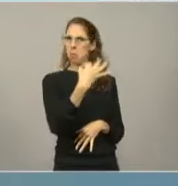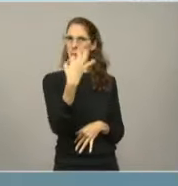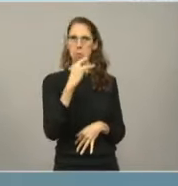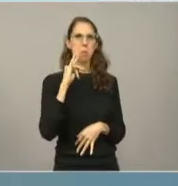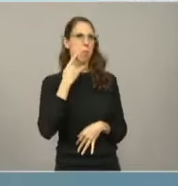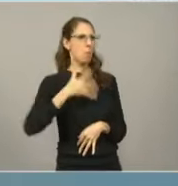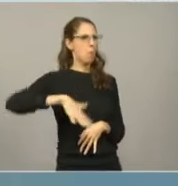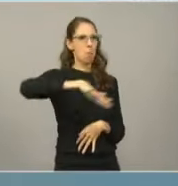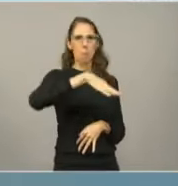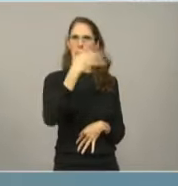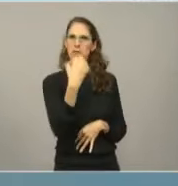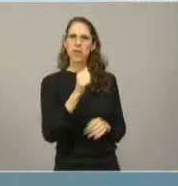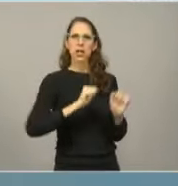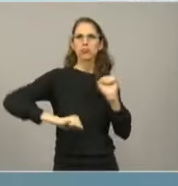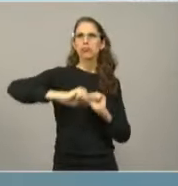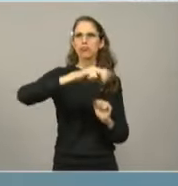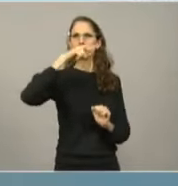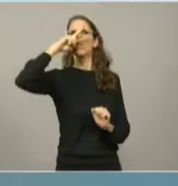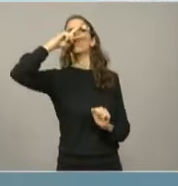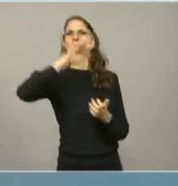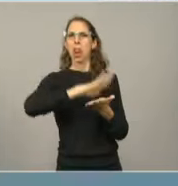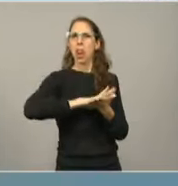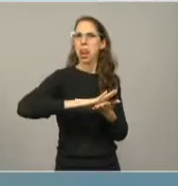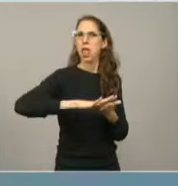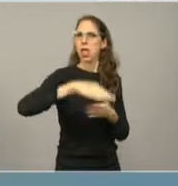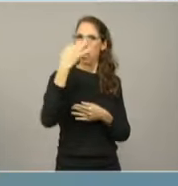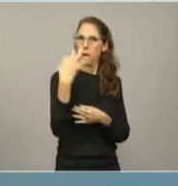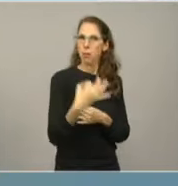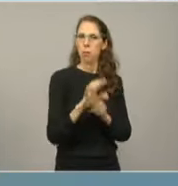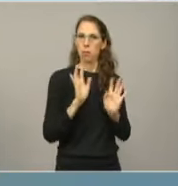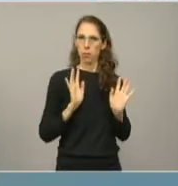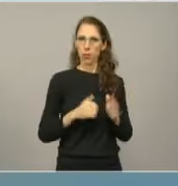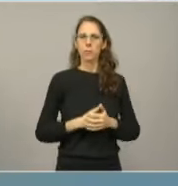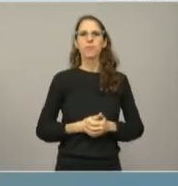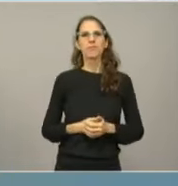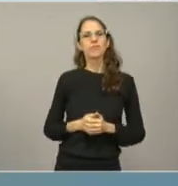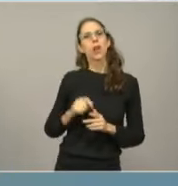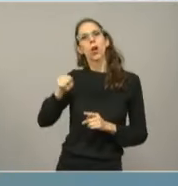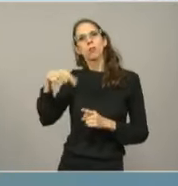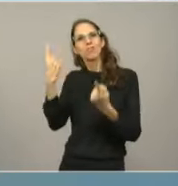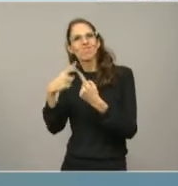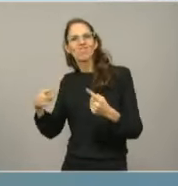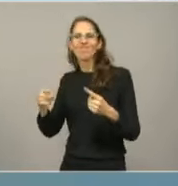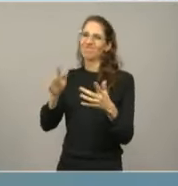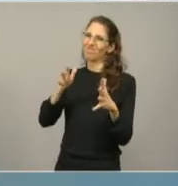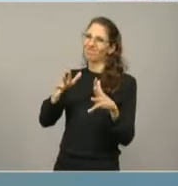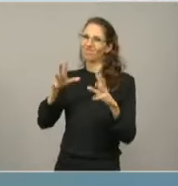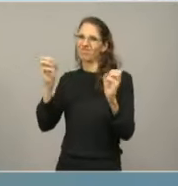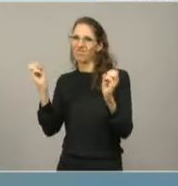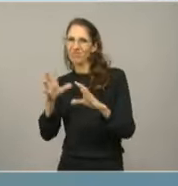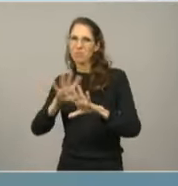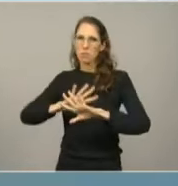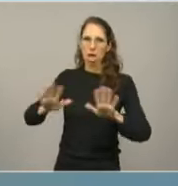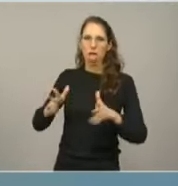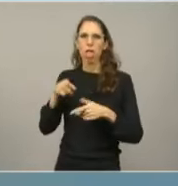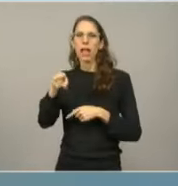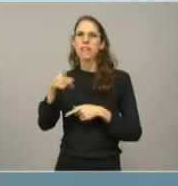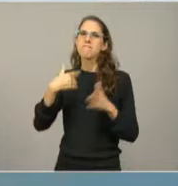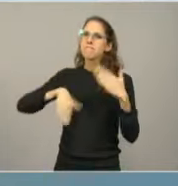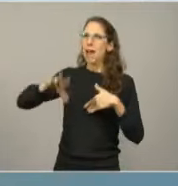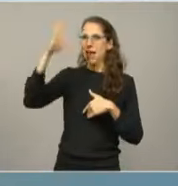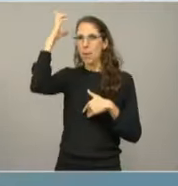con las características la limpieza de las instalaciones lo que está en peores condiciones es baños y